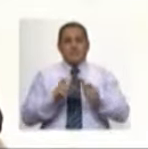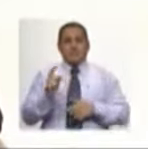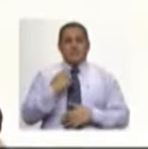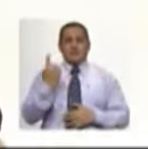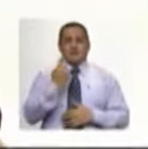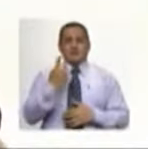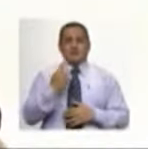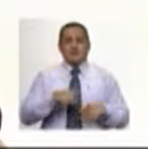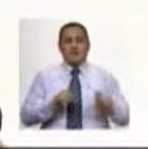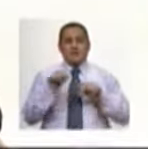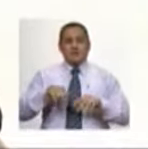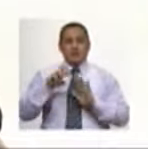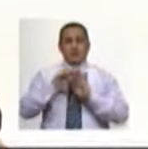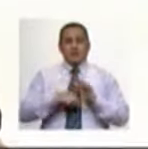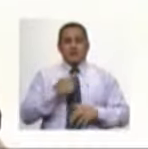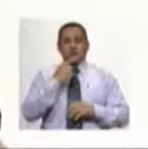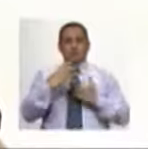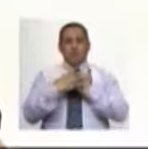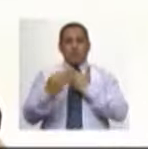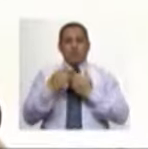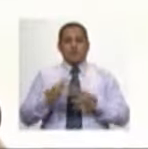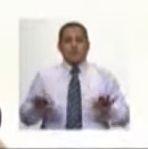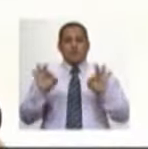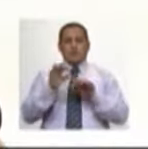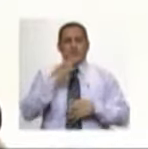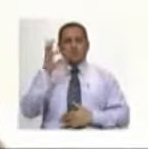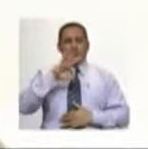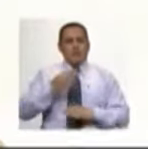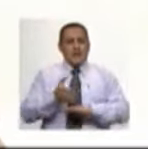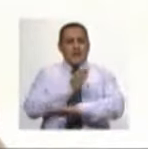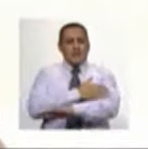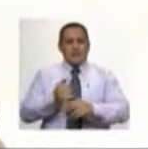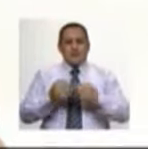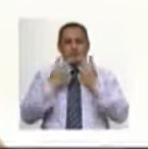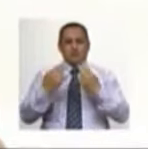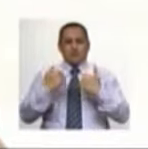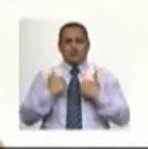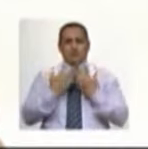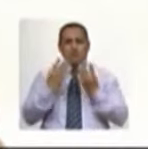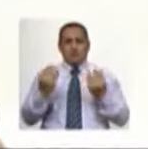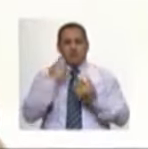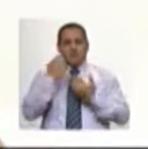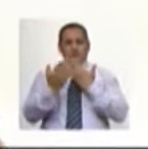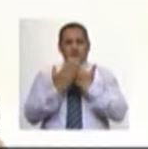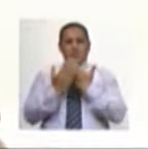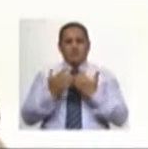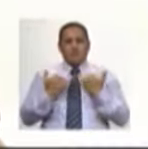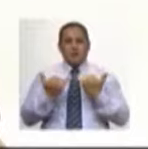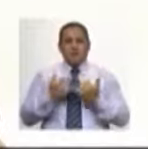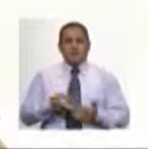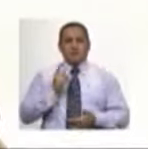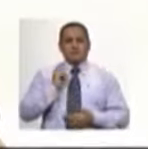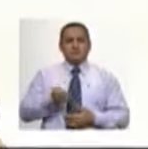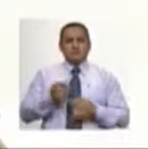¿no? Este programa es un ejemplo de ello. Creo que nunca antes habíamos tenido tanto acercamiento a sentencias,